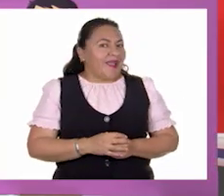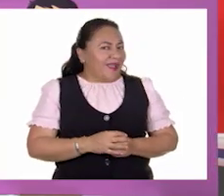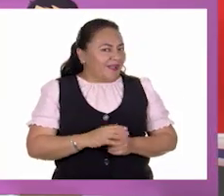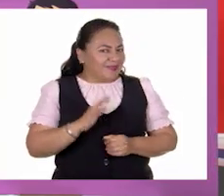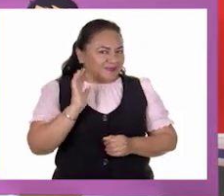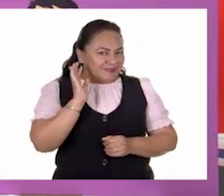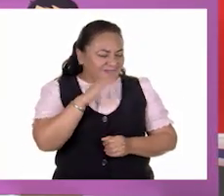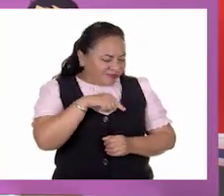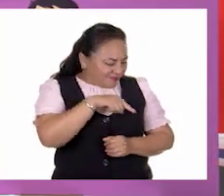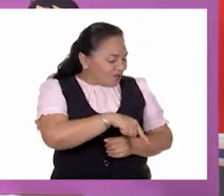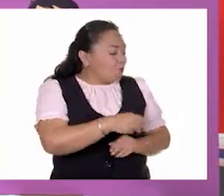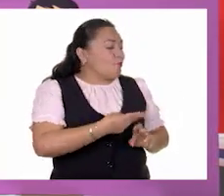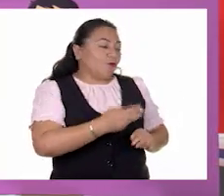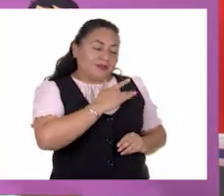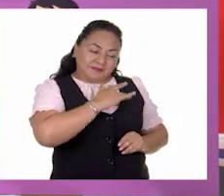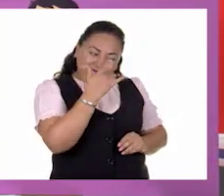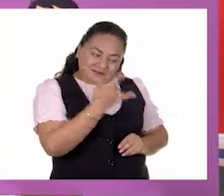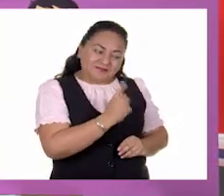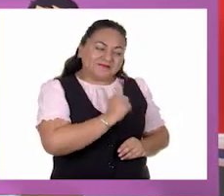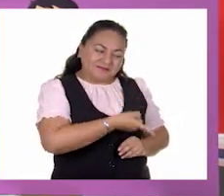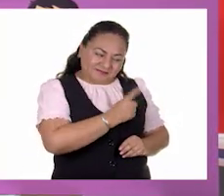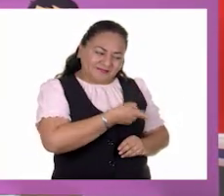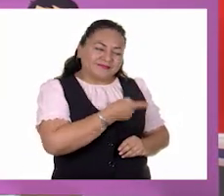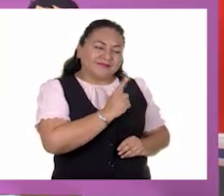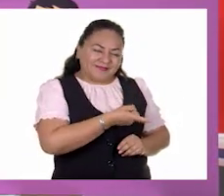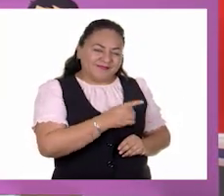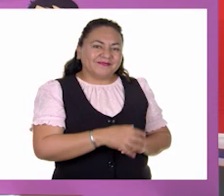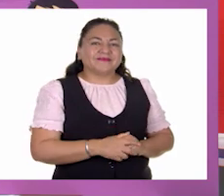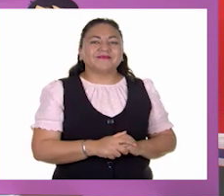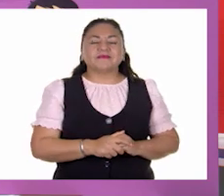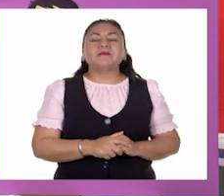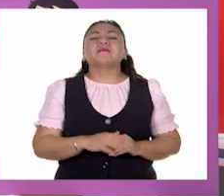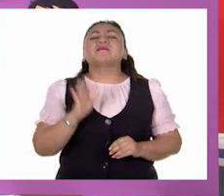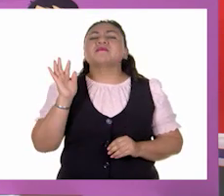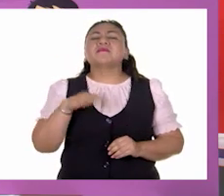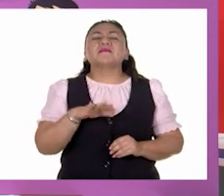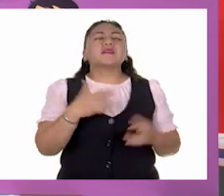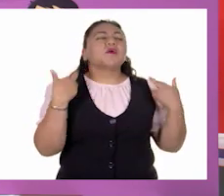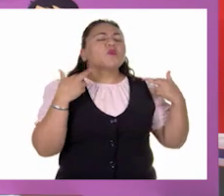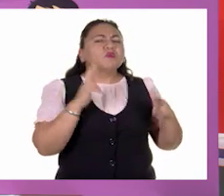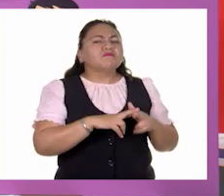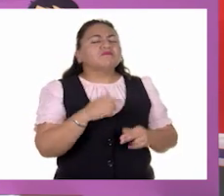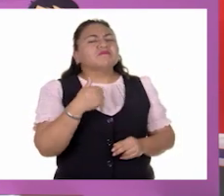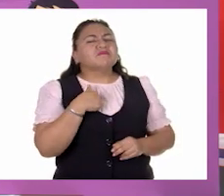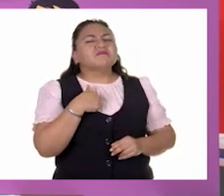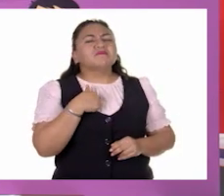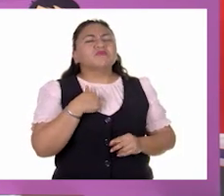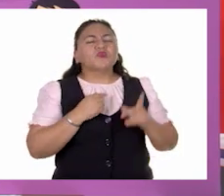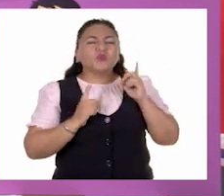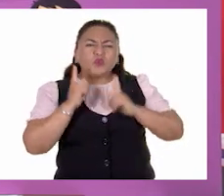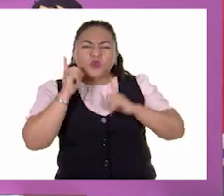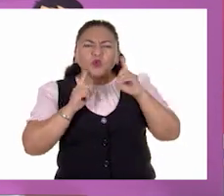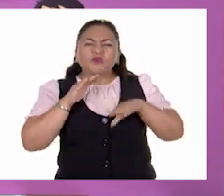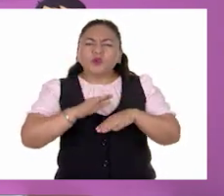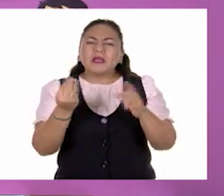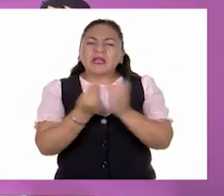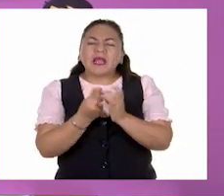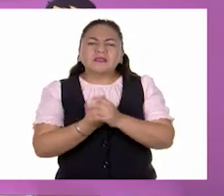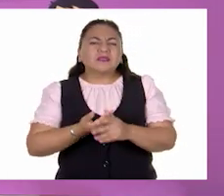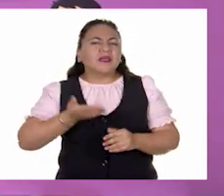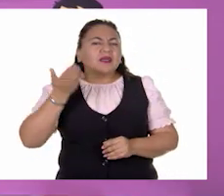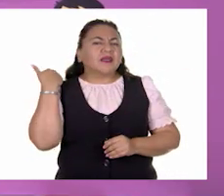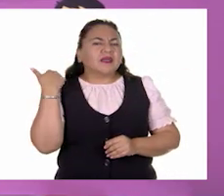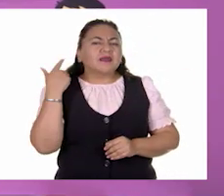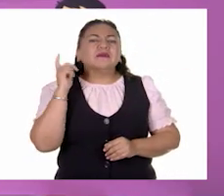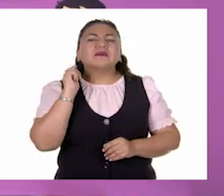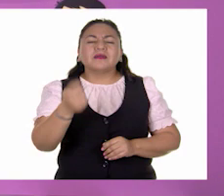Ton, ahora sí estás muy enamoradizo, ¿eh? Y profesor, yo me quedé con algunas preguntas sobre la clase de ayer,